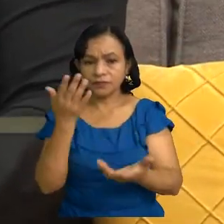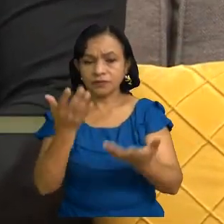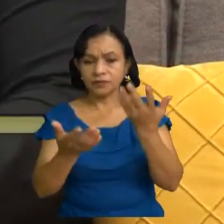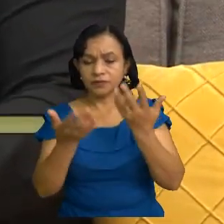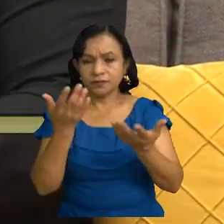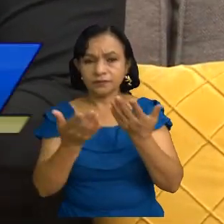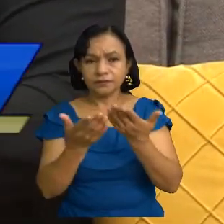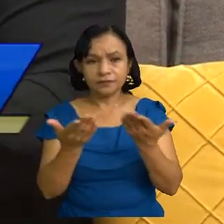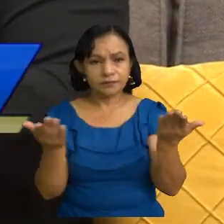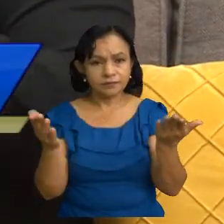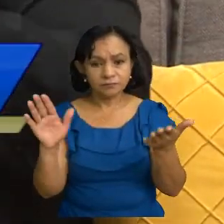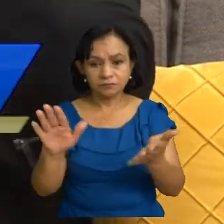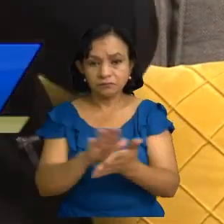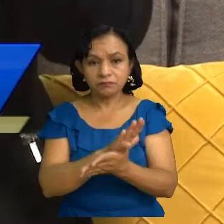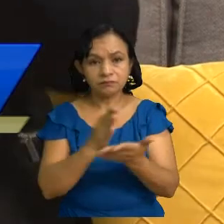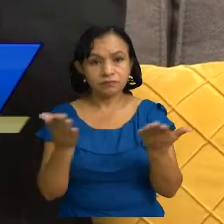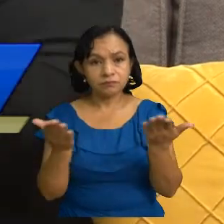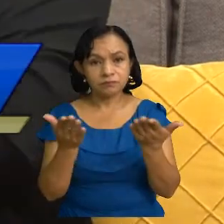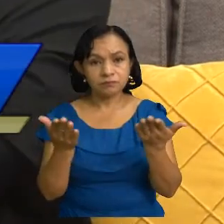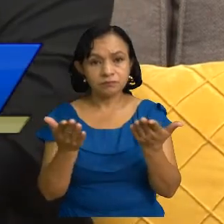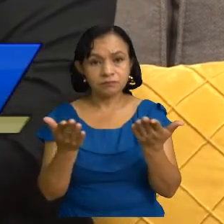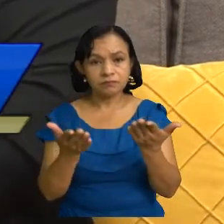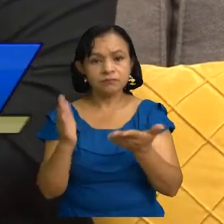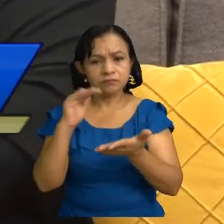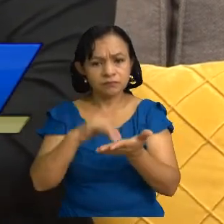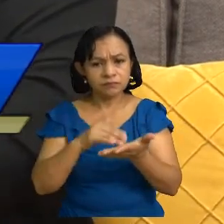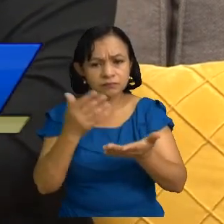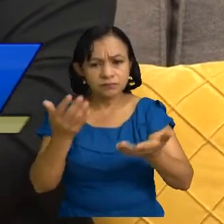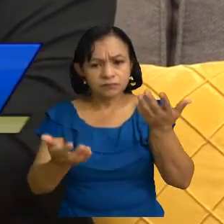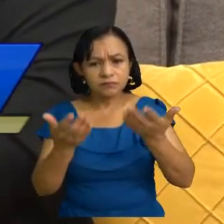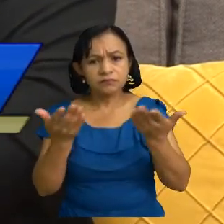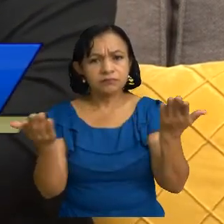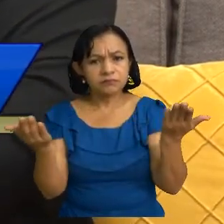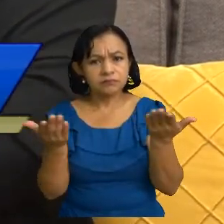y se vuelve a reactivar